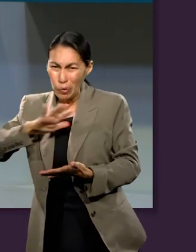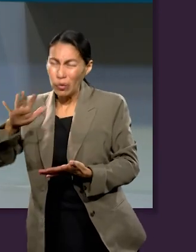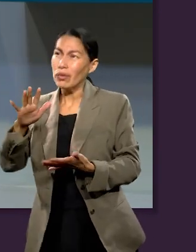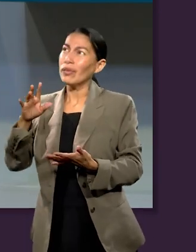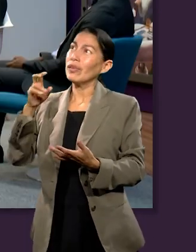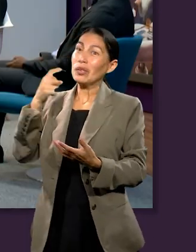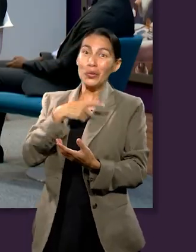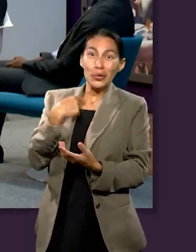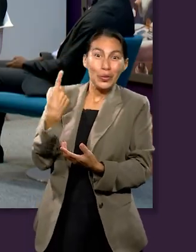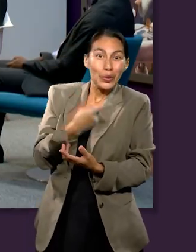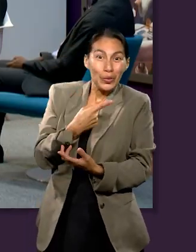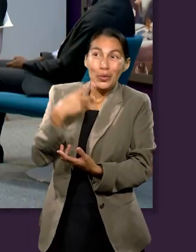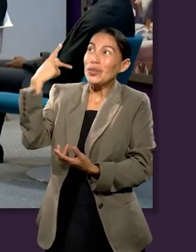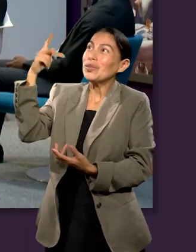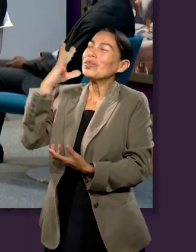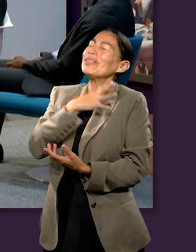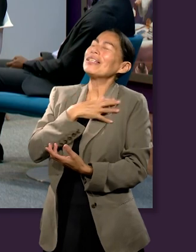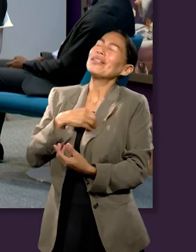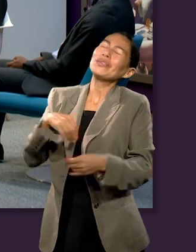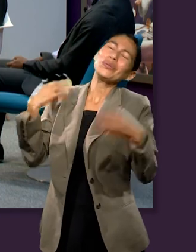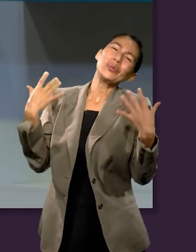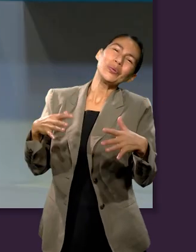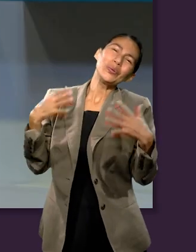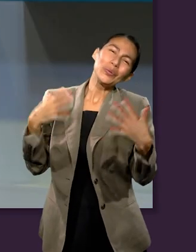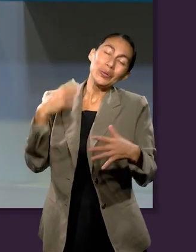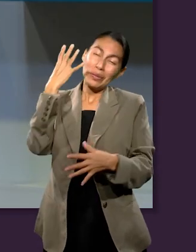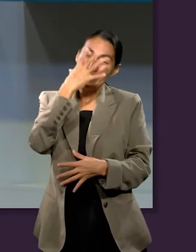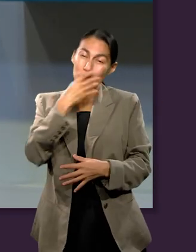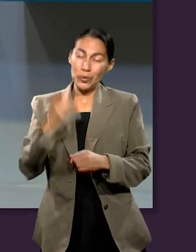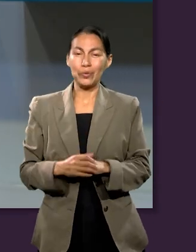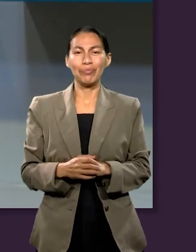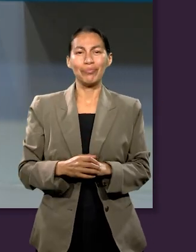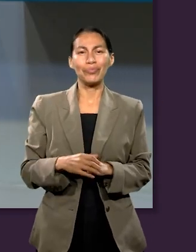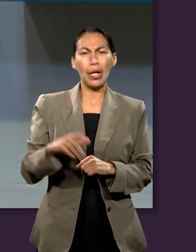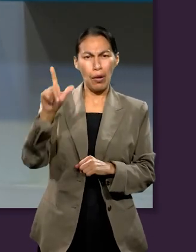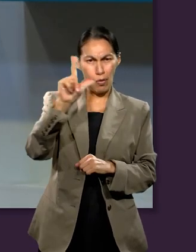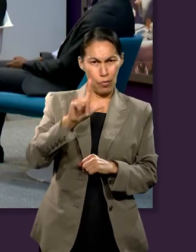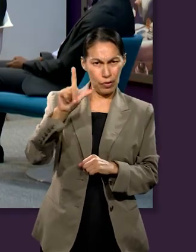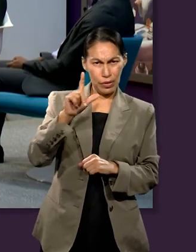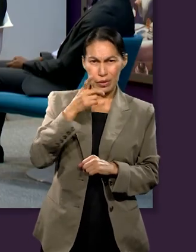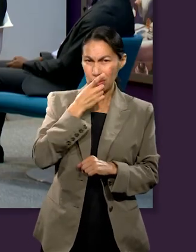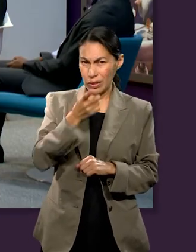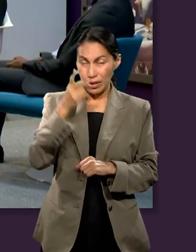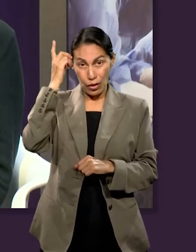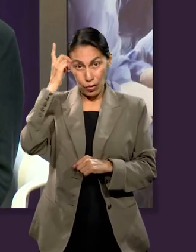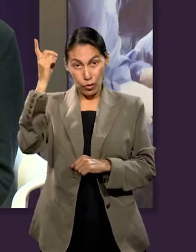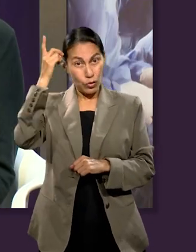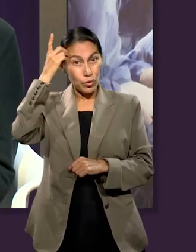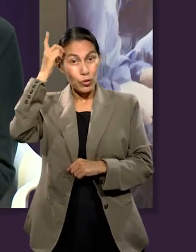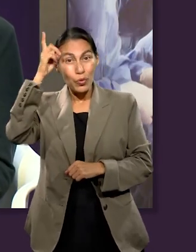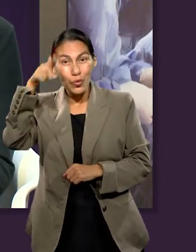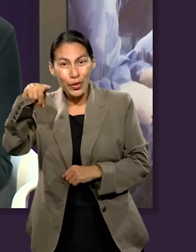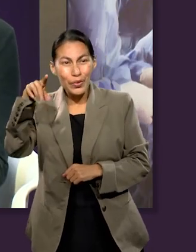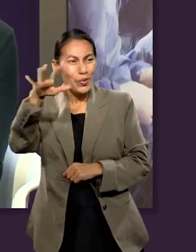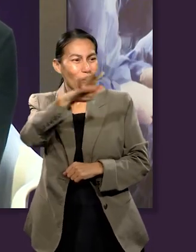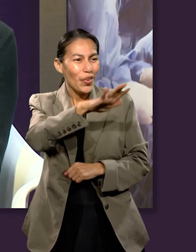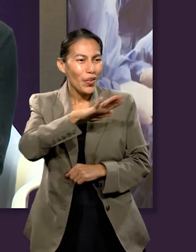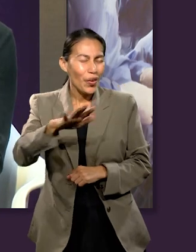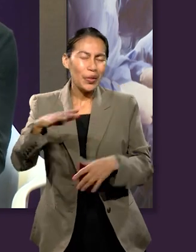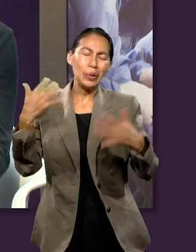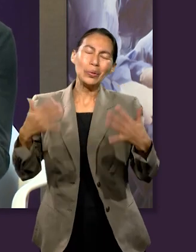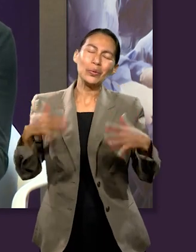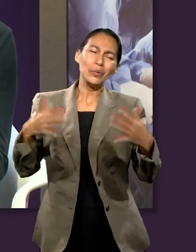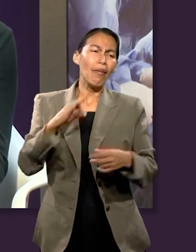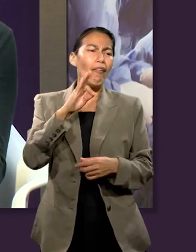interesante como el lunes Inicia con la frase Dios es el dueño de todo así es Y es que tan